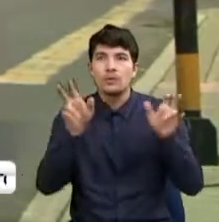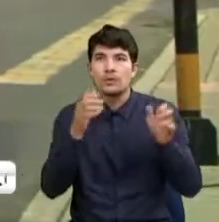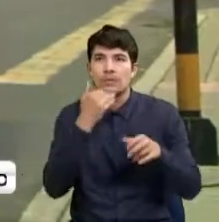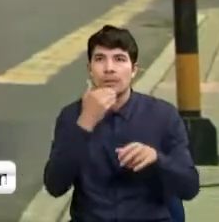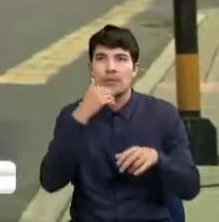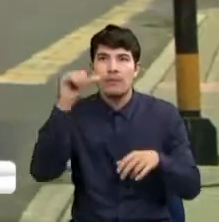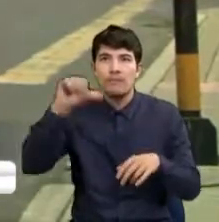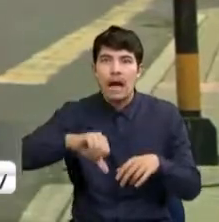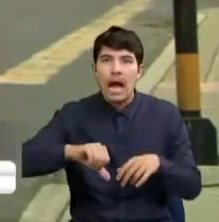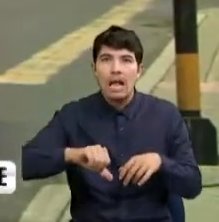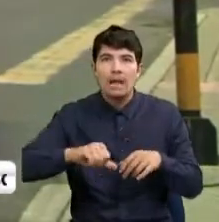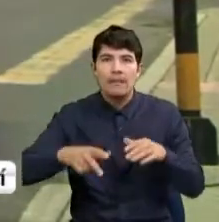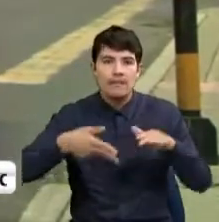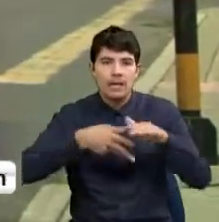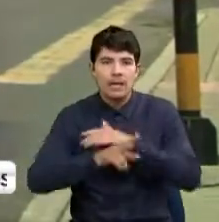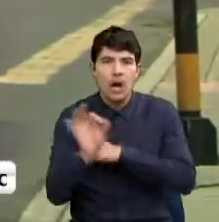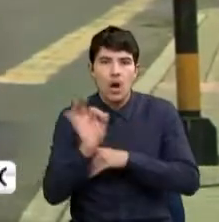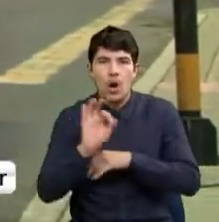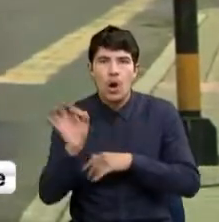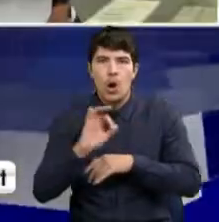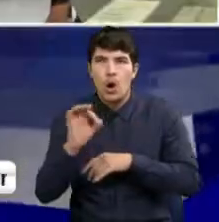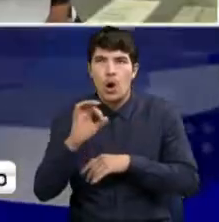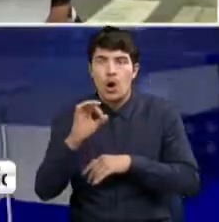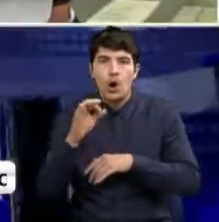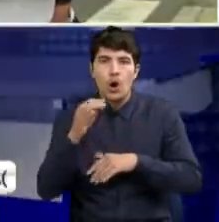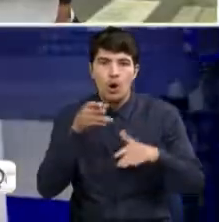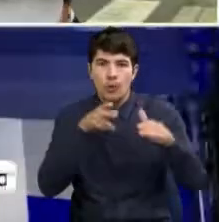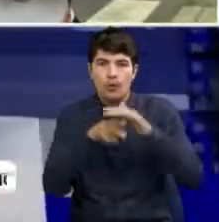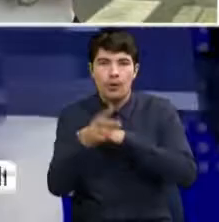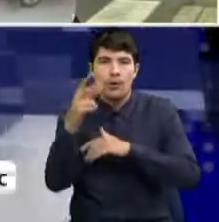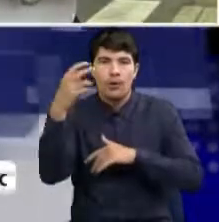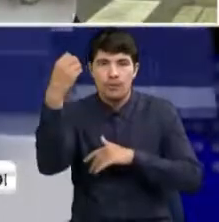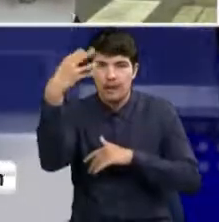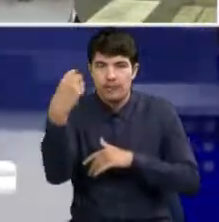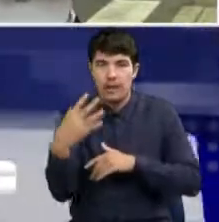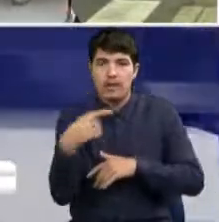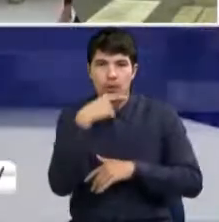mal parqueo o la violación de los semáforos. Volvemos a estudio, que tengan una feliz tarde.